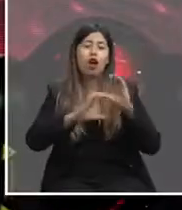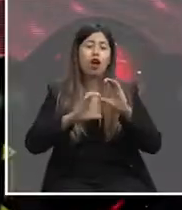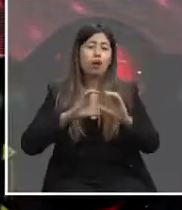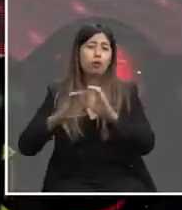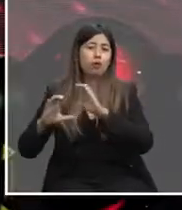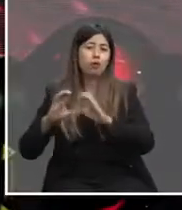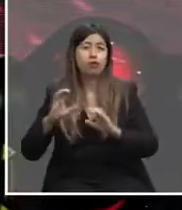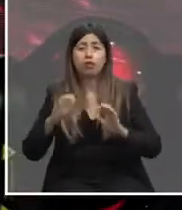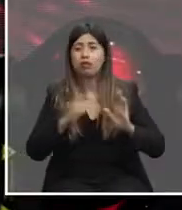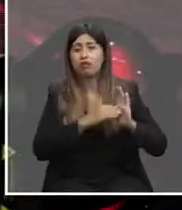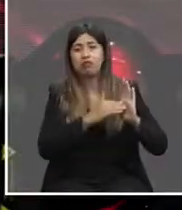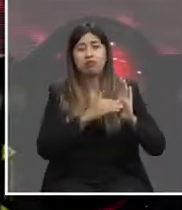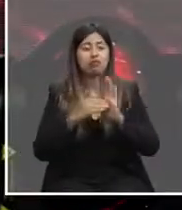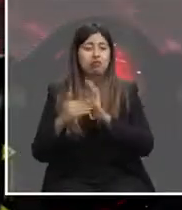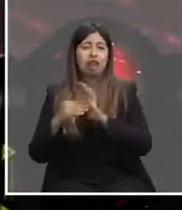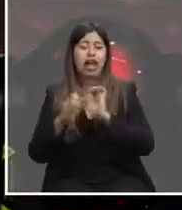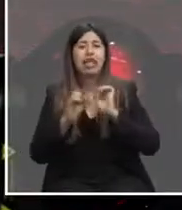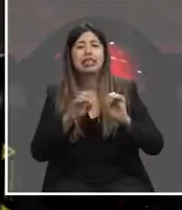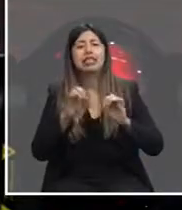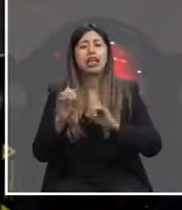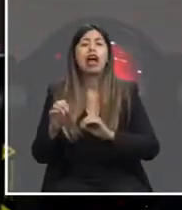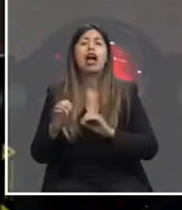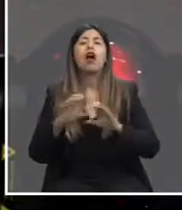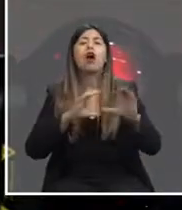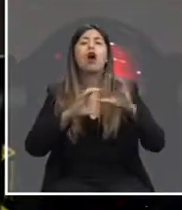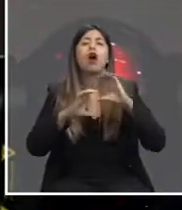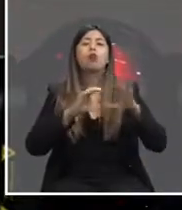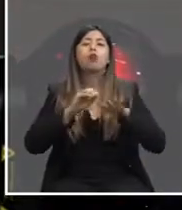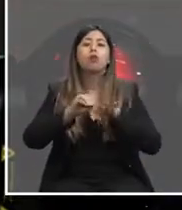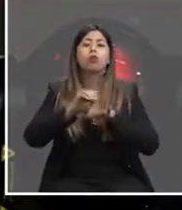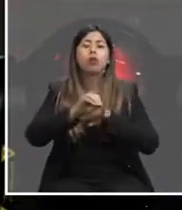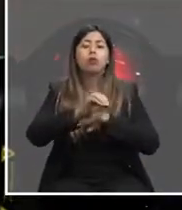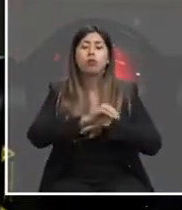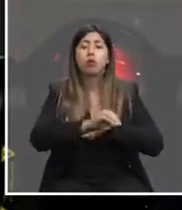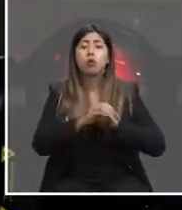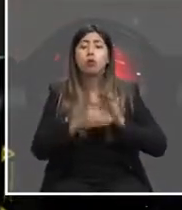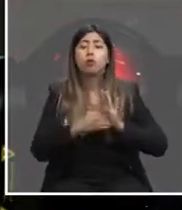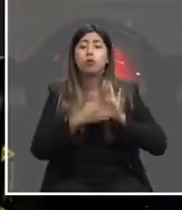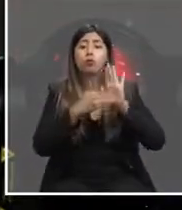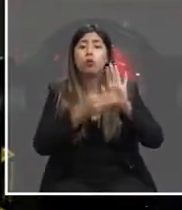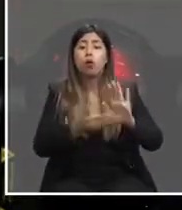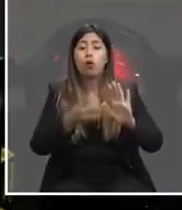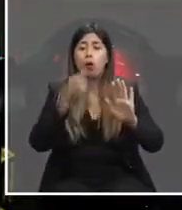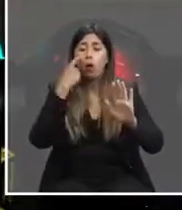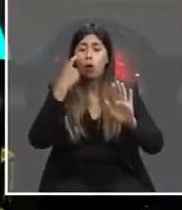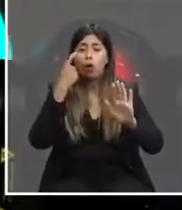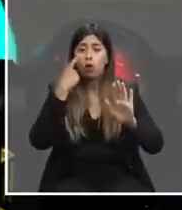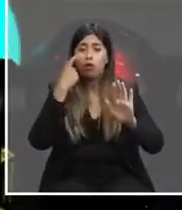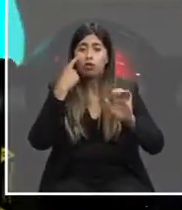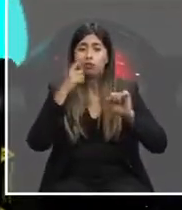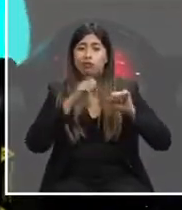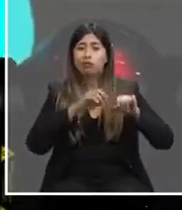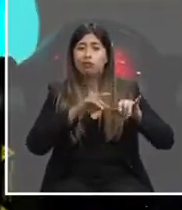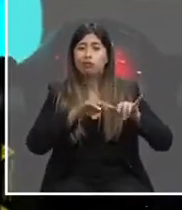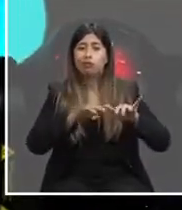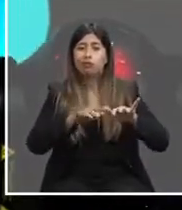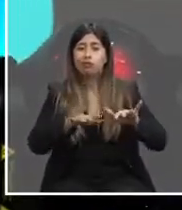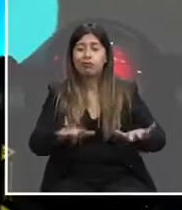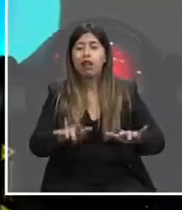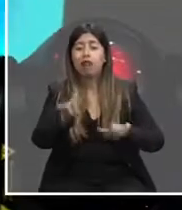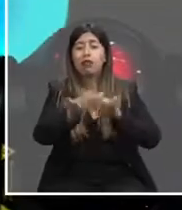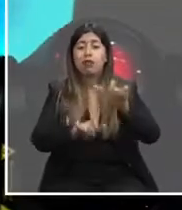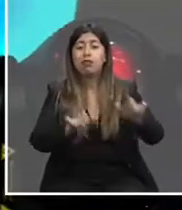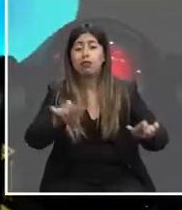forma estándar, que los medios de comunicación inoculaban conocimiento a la ciudadanía